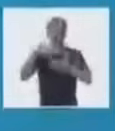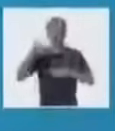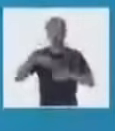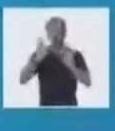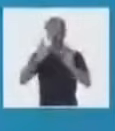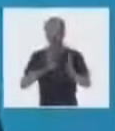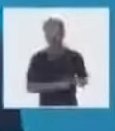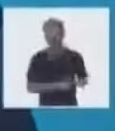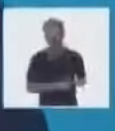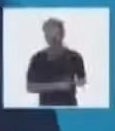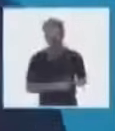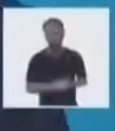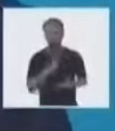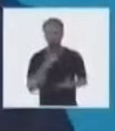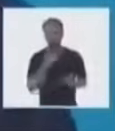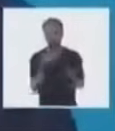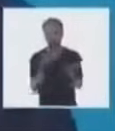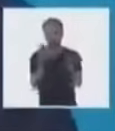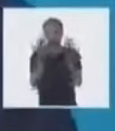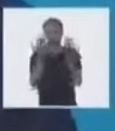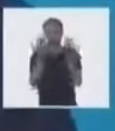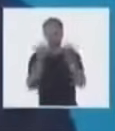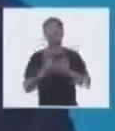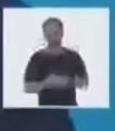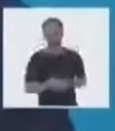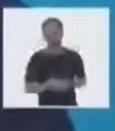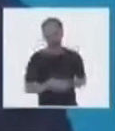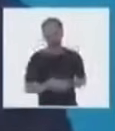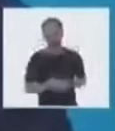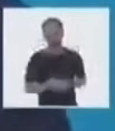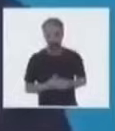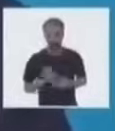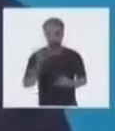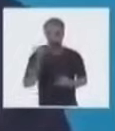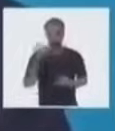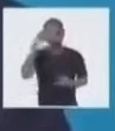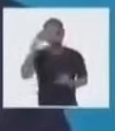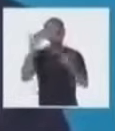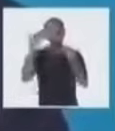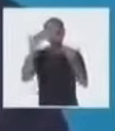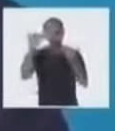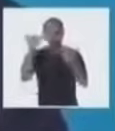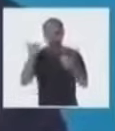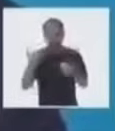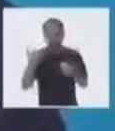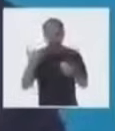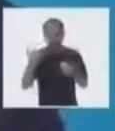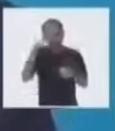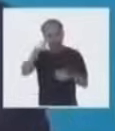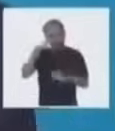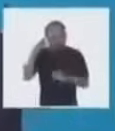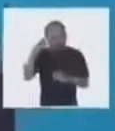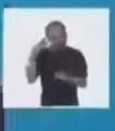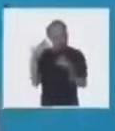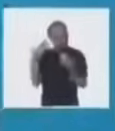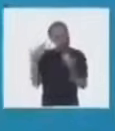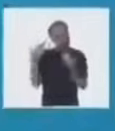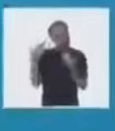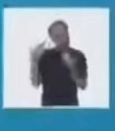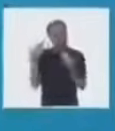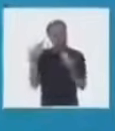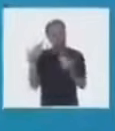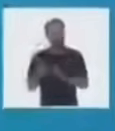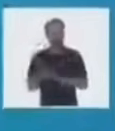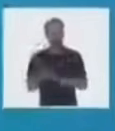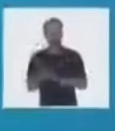que Milei le hizo gran parte de la campaña a Massa y posiblemente se la sigue haciendo porque crea un efecto espanto. Te hago una consulta. Me parece que esa ha sido una